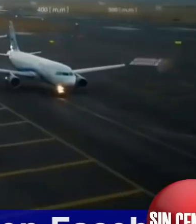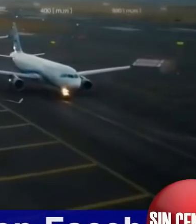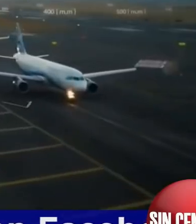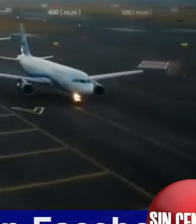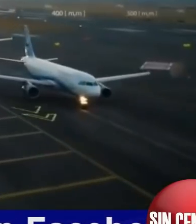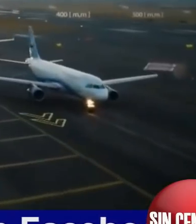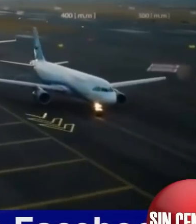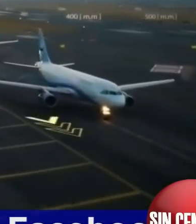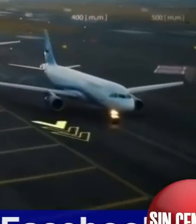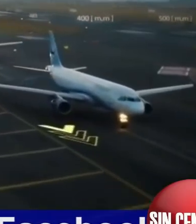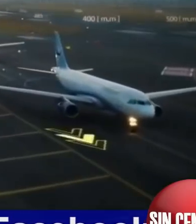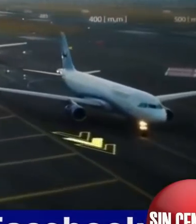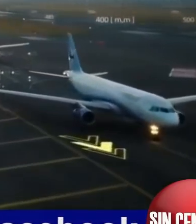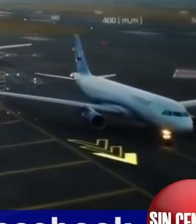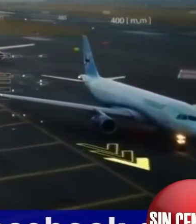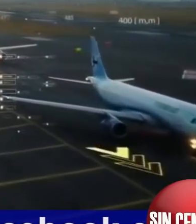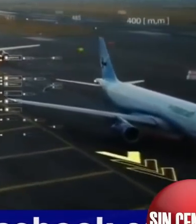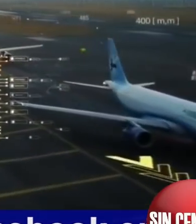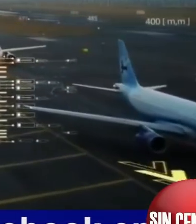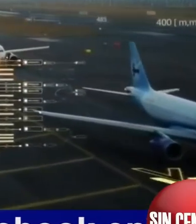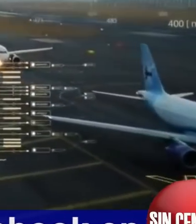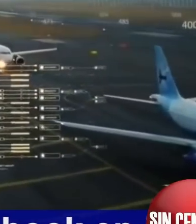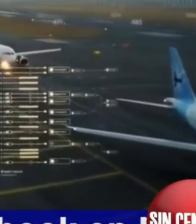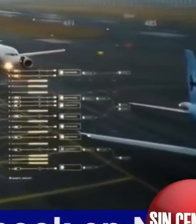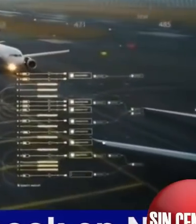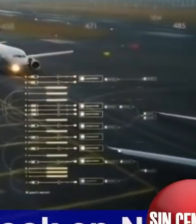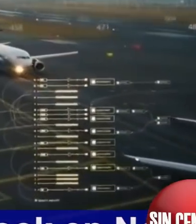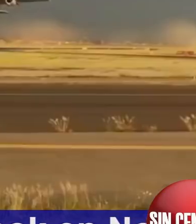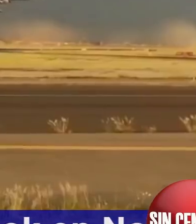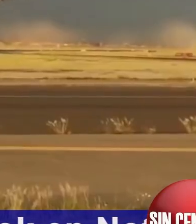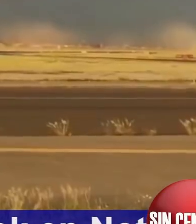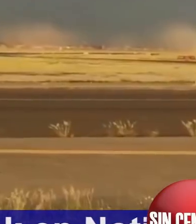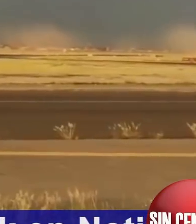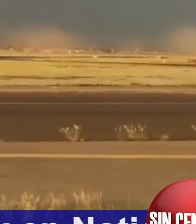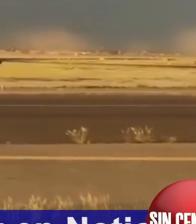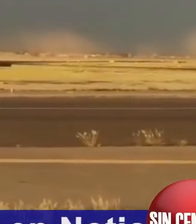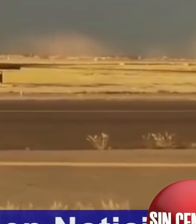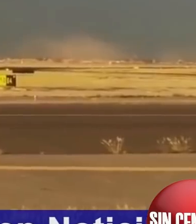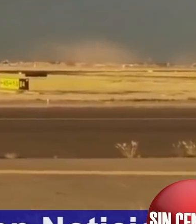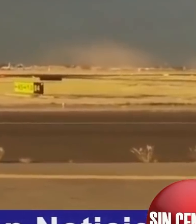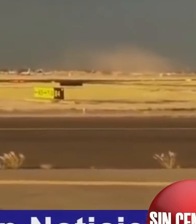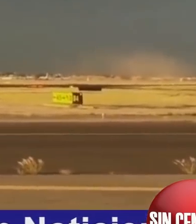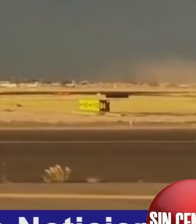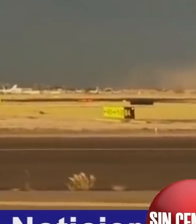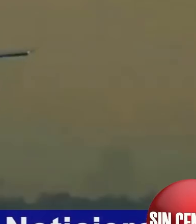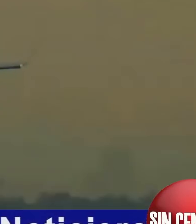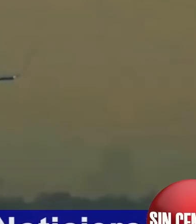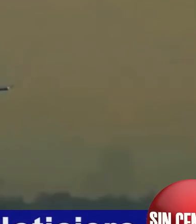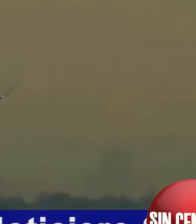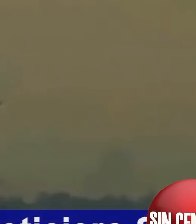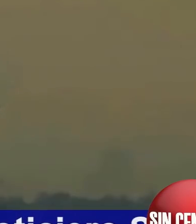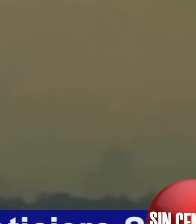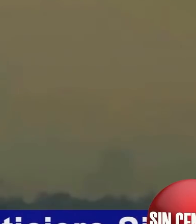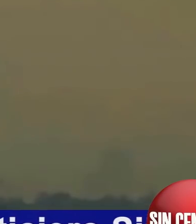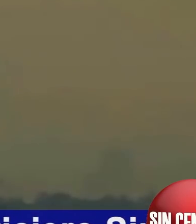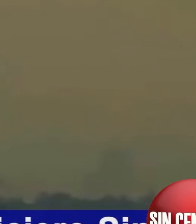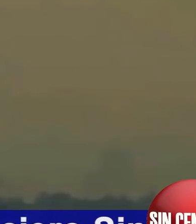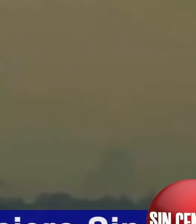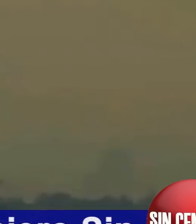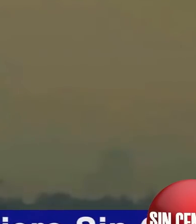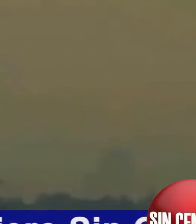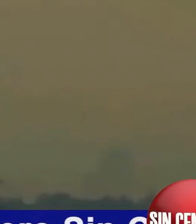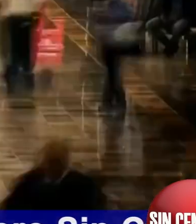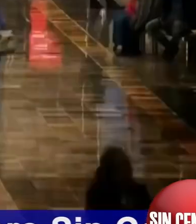de 1.200 operaciones por día en el Aeropuerto Internacional de la Ciudad de México, que se solventan con 2 pistas de